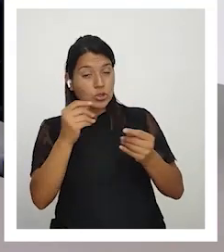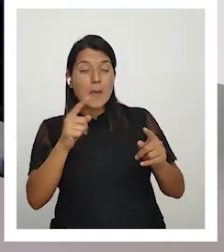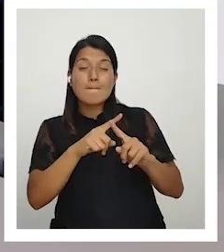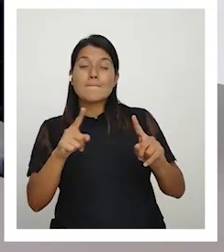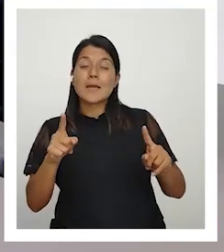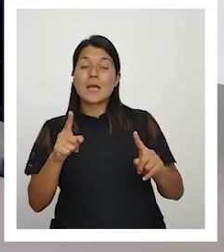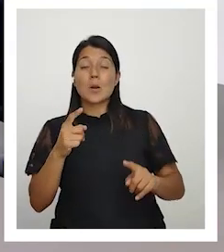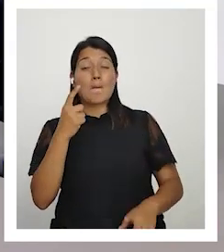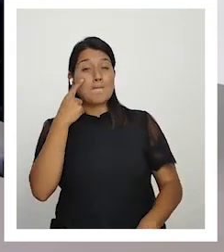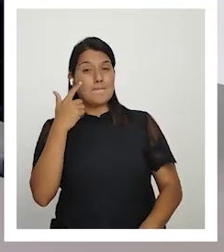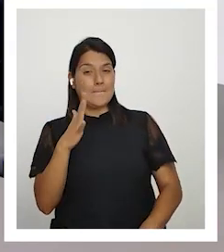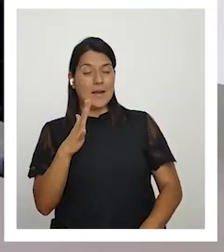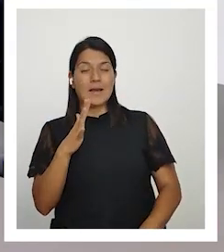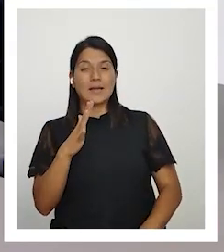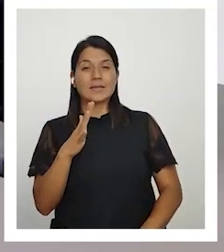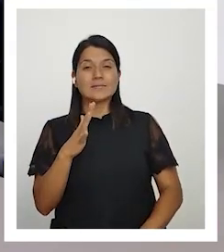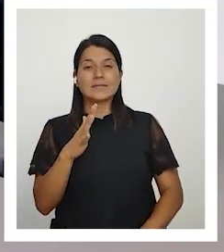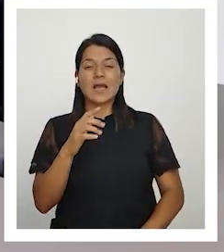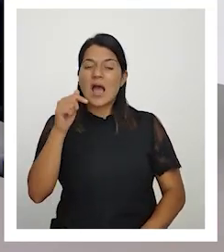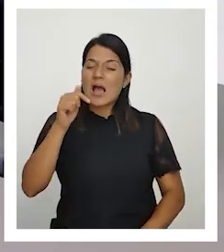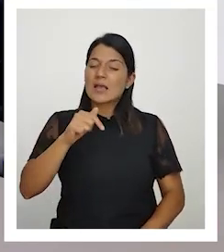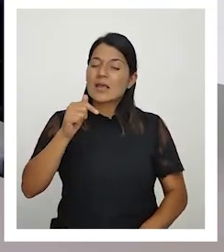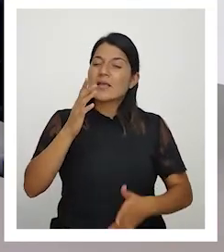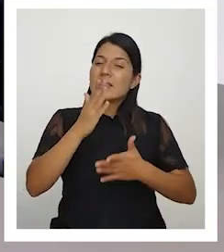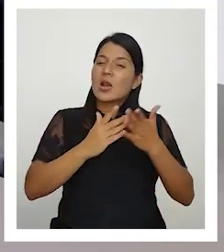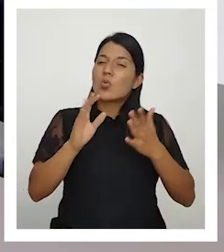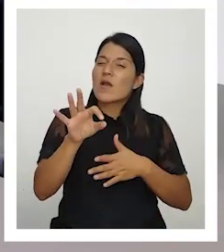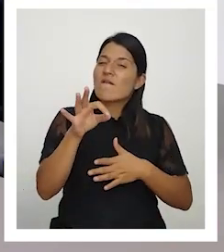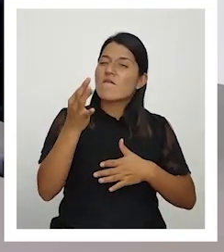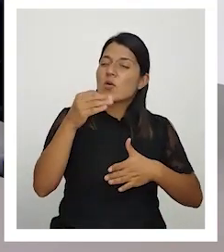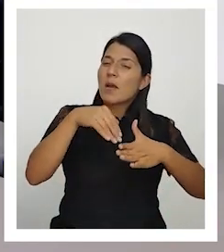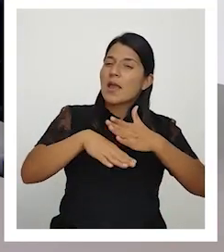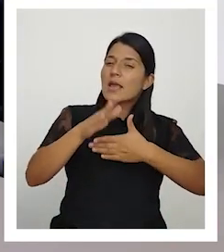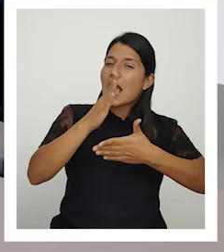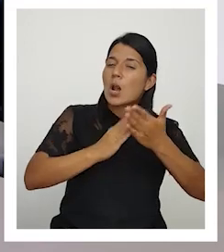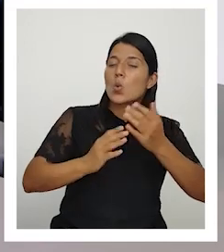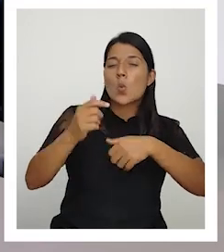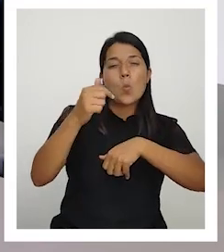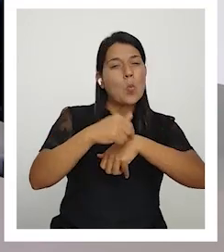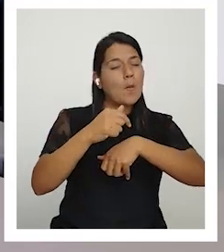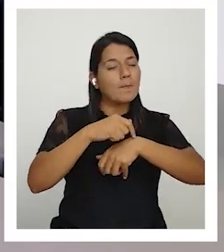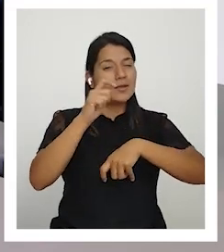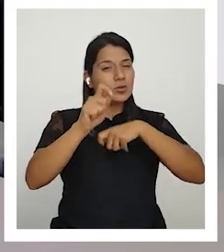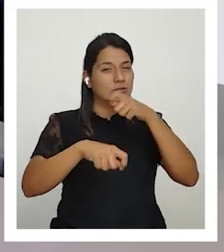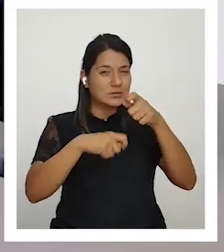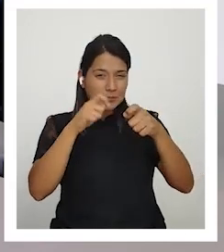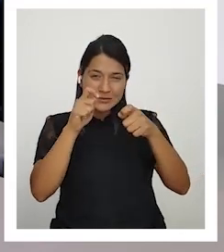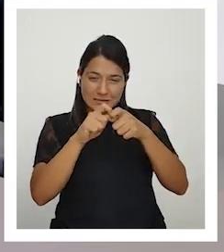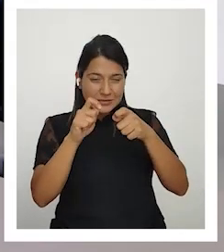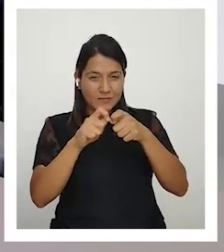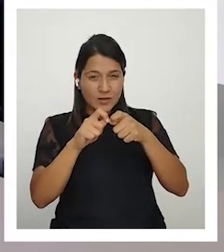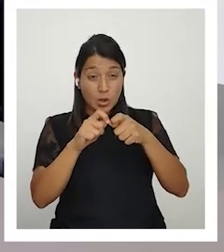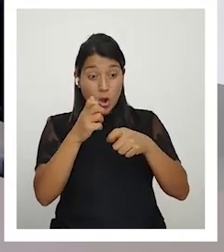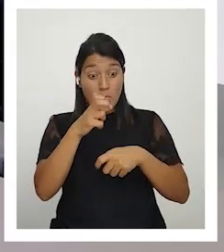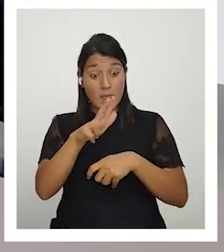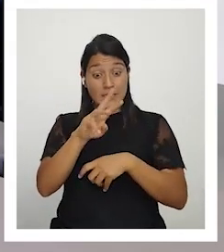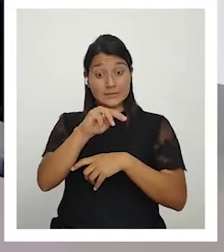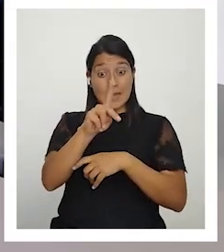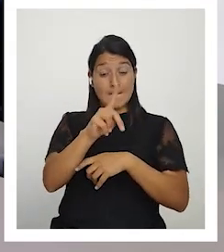acá, pues de alguna forma, en algún momento determinado, ¿verdad? En 13 de marzo del